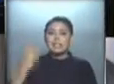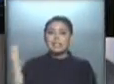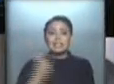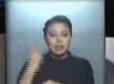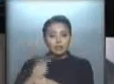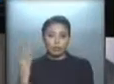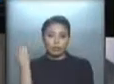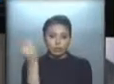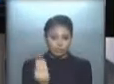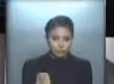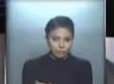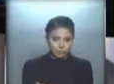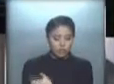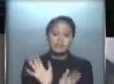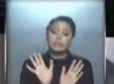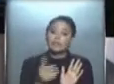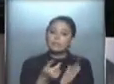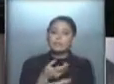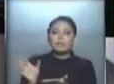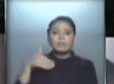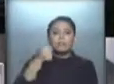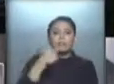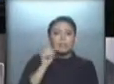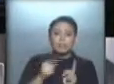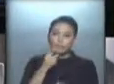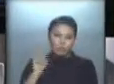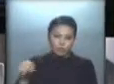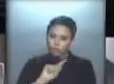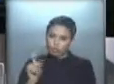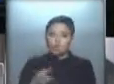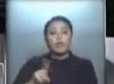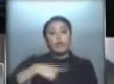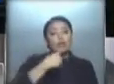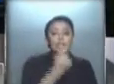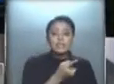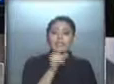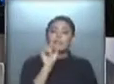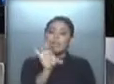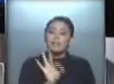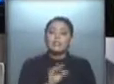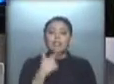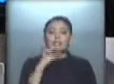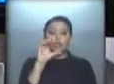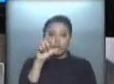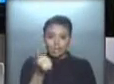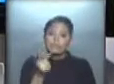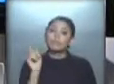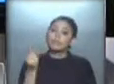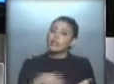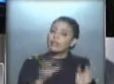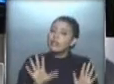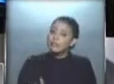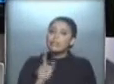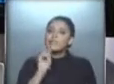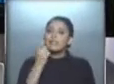segundo de la Cámara de Diputados. Descartan que sea Sergio Massa, algunos están señalando que va a ser Felipe Solá, pero también habrá que ver quién va